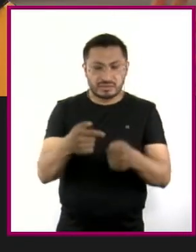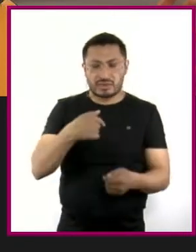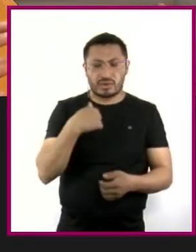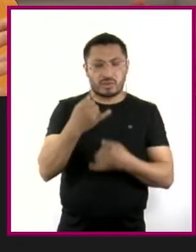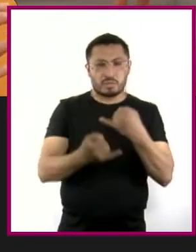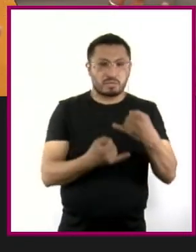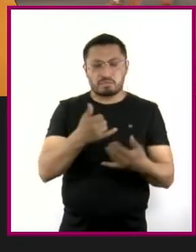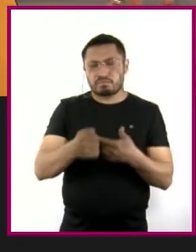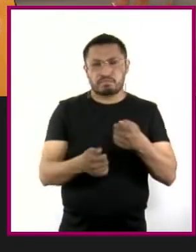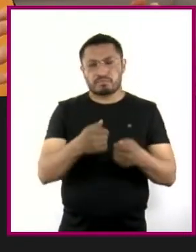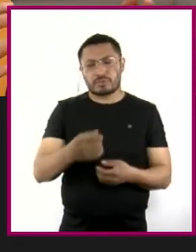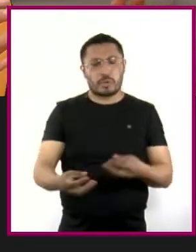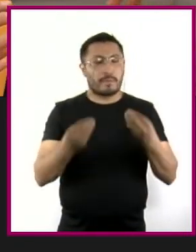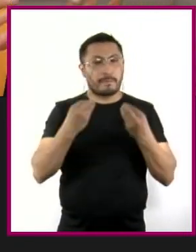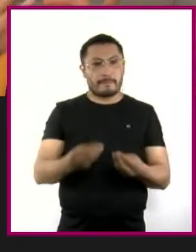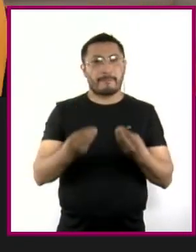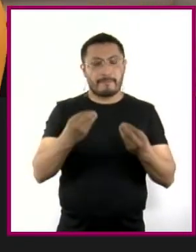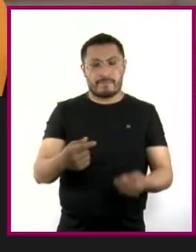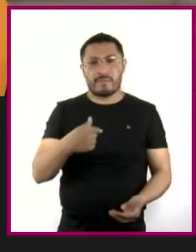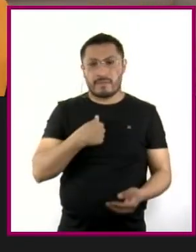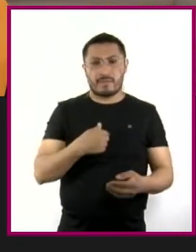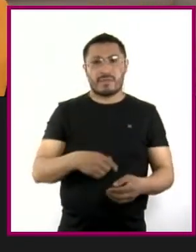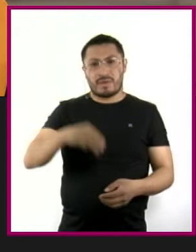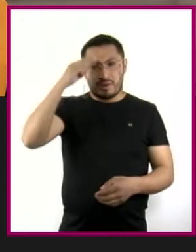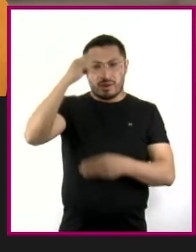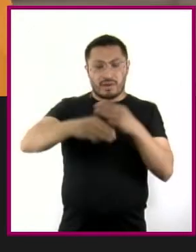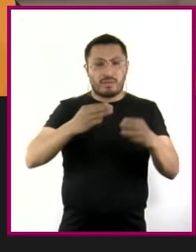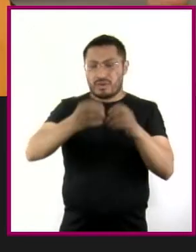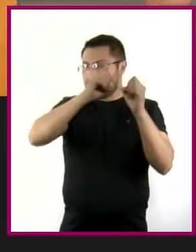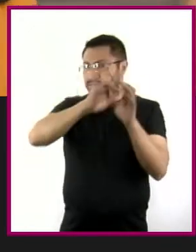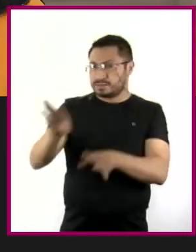jugando tanto que pierdo todo contacto con el mundo exterior.